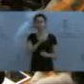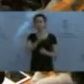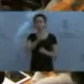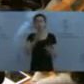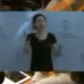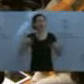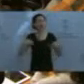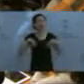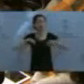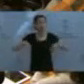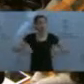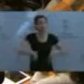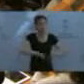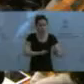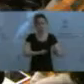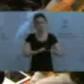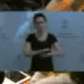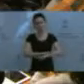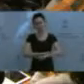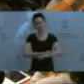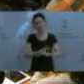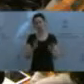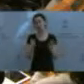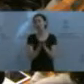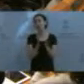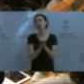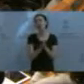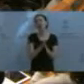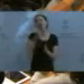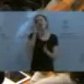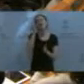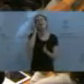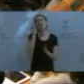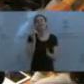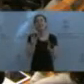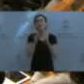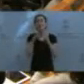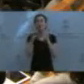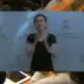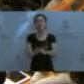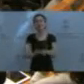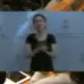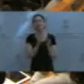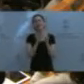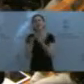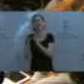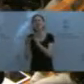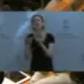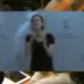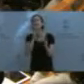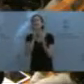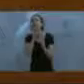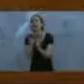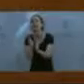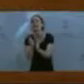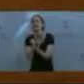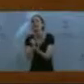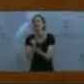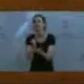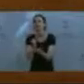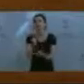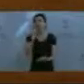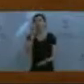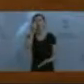su Gobierno, a sus compañeros de Gobierno, de Consejo de Gobierno y al líder, por llamarlo de alguna forma, que es don